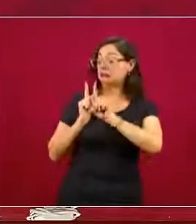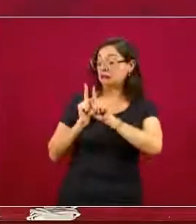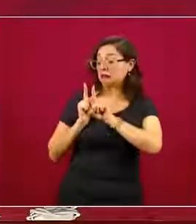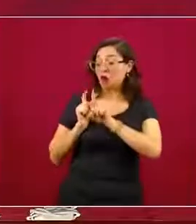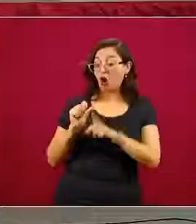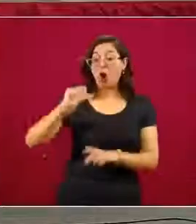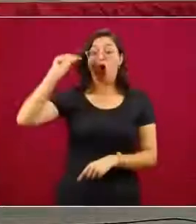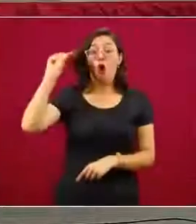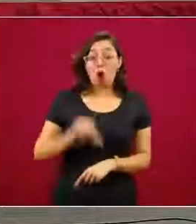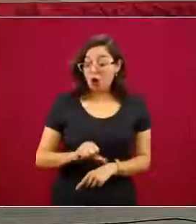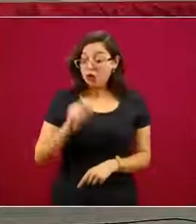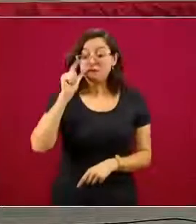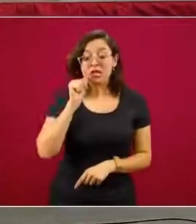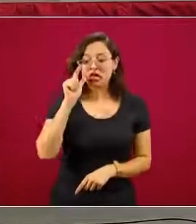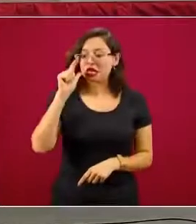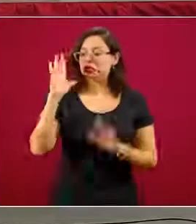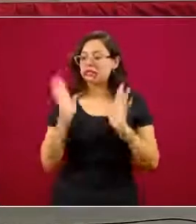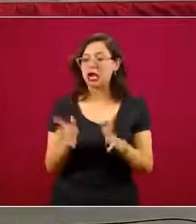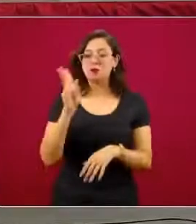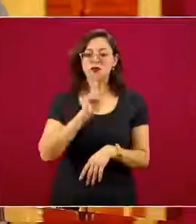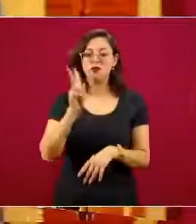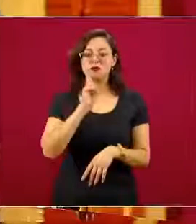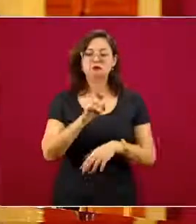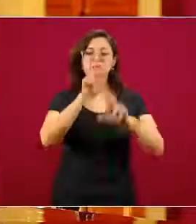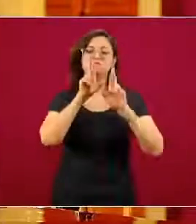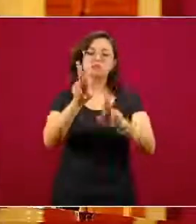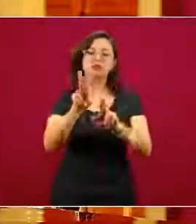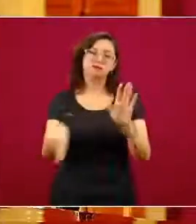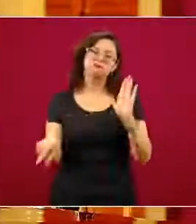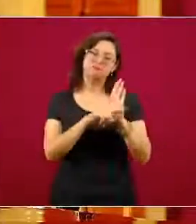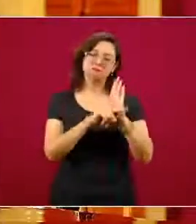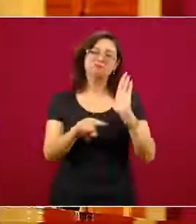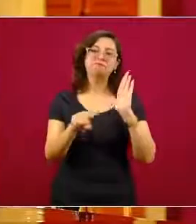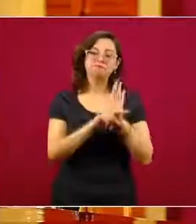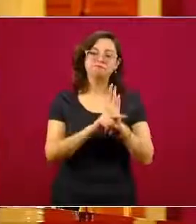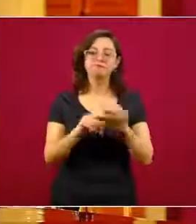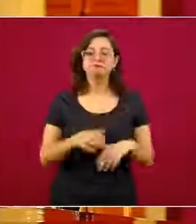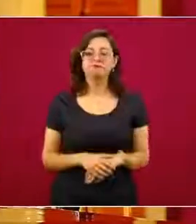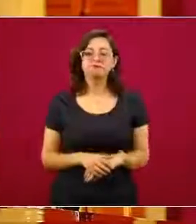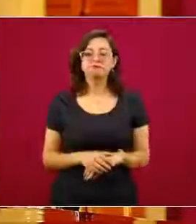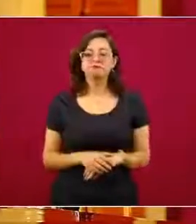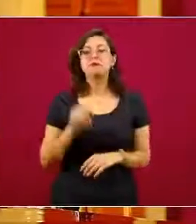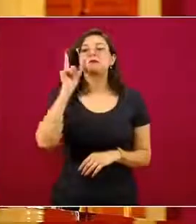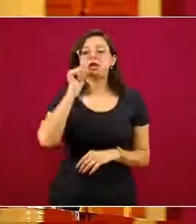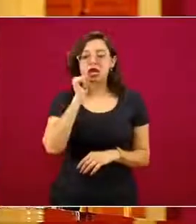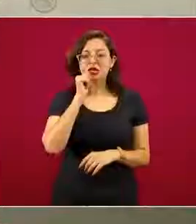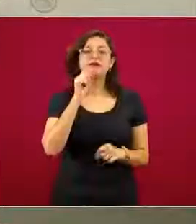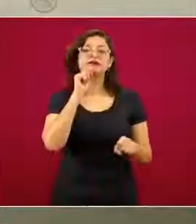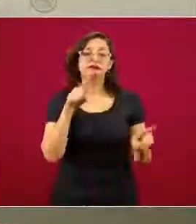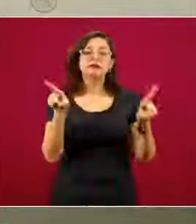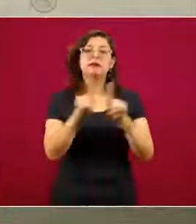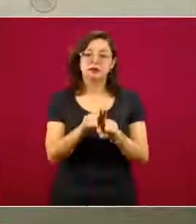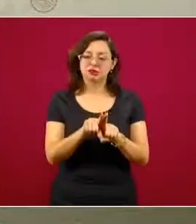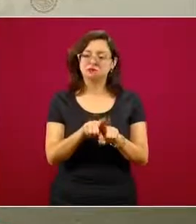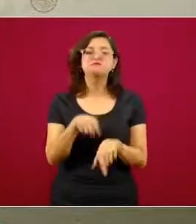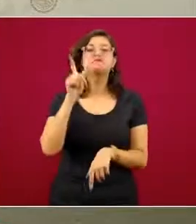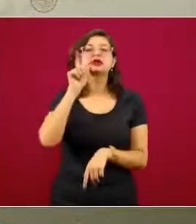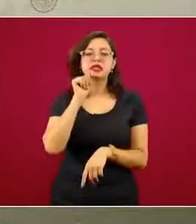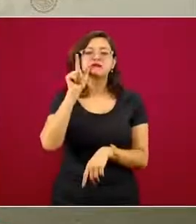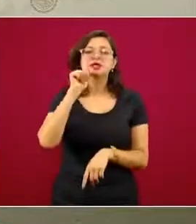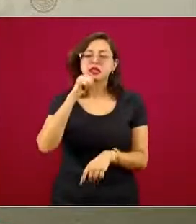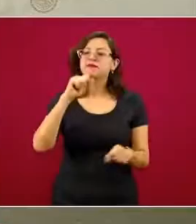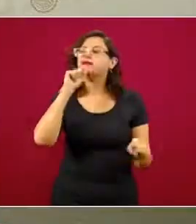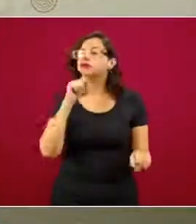hoy me quiero hacer la prueba, lo más probable es que la prueba salga negativa. Y mañana también. Y pasado mañana